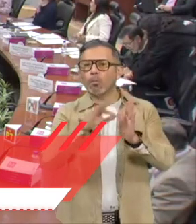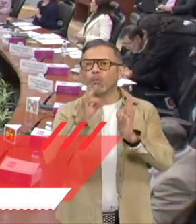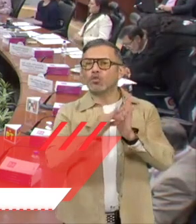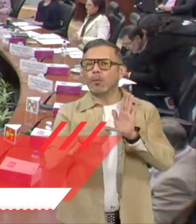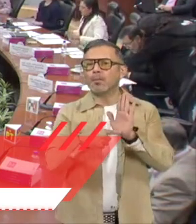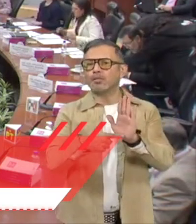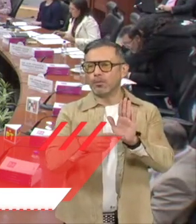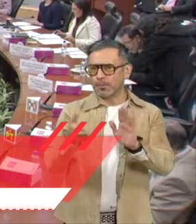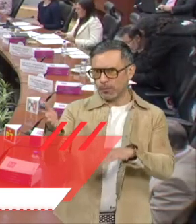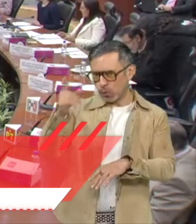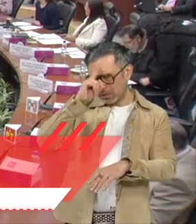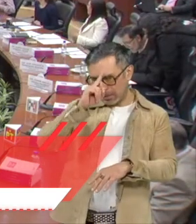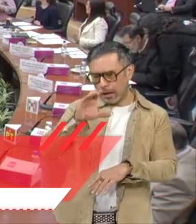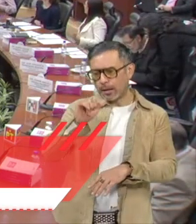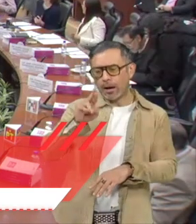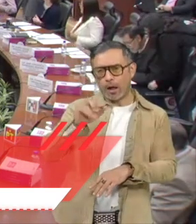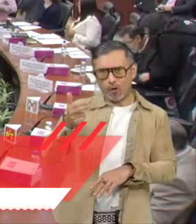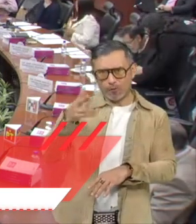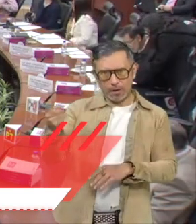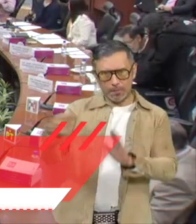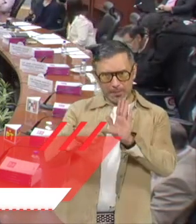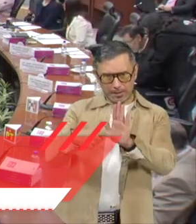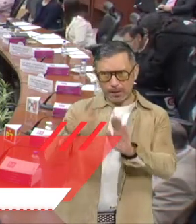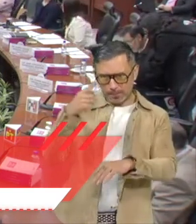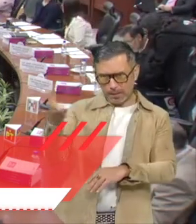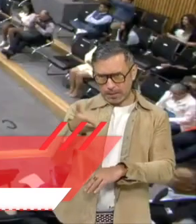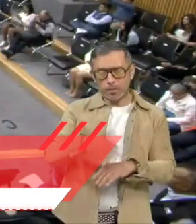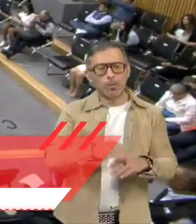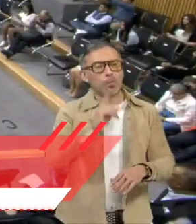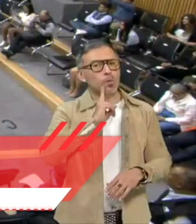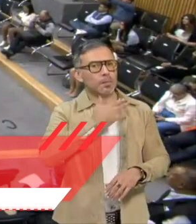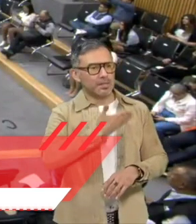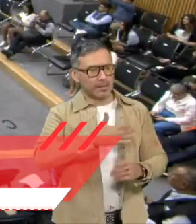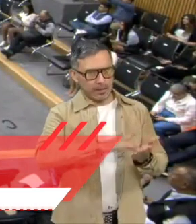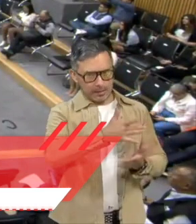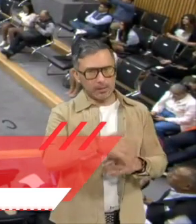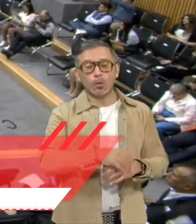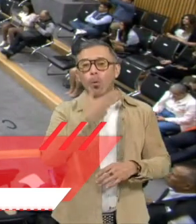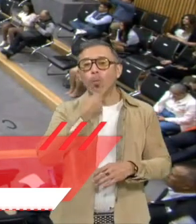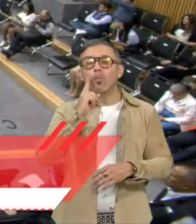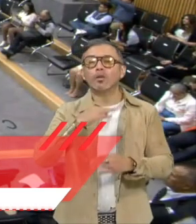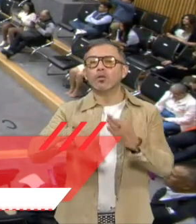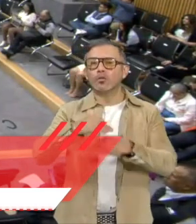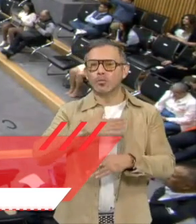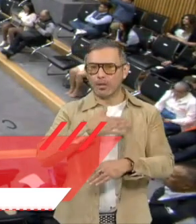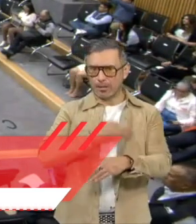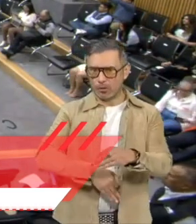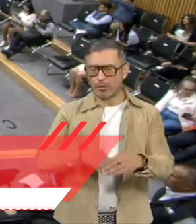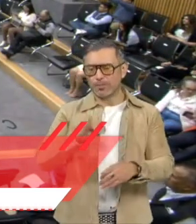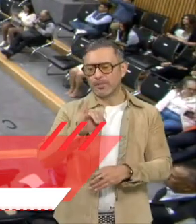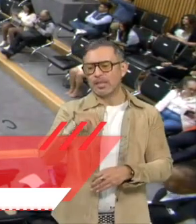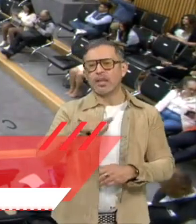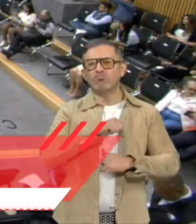comentarios opiniones o señalamiento sobre temas electorales ya sea de forma positiva o negativa cuidando que su actar se